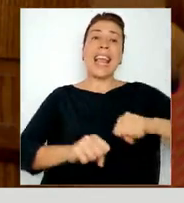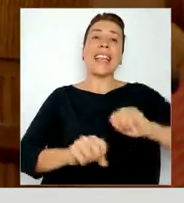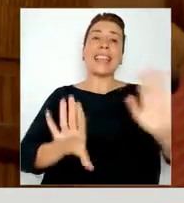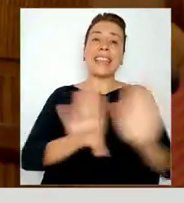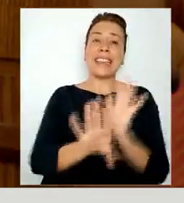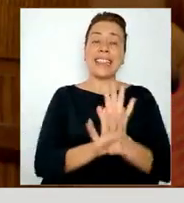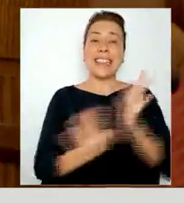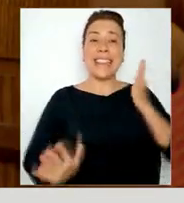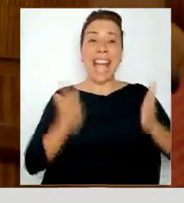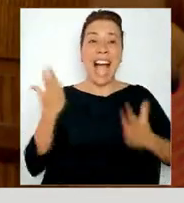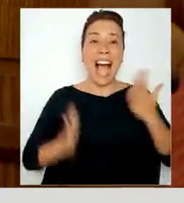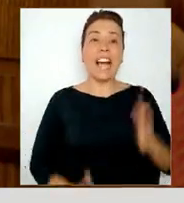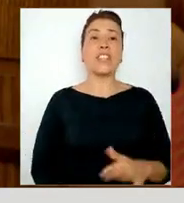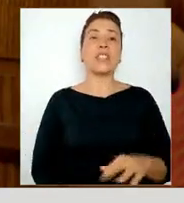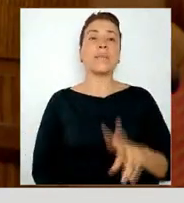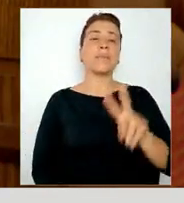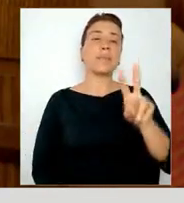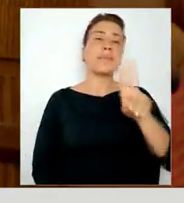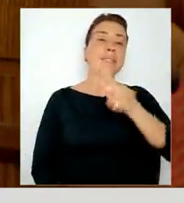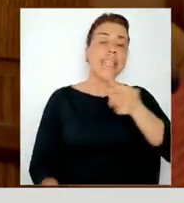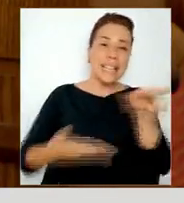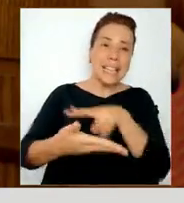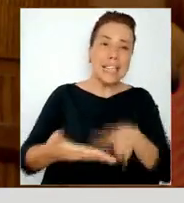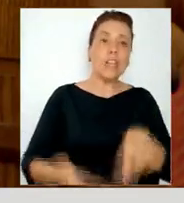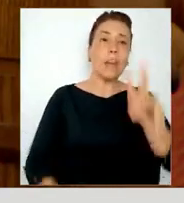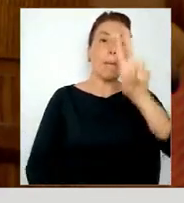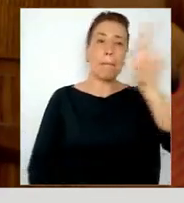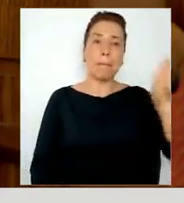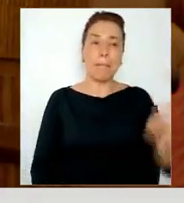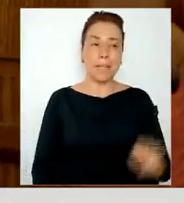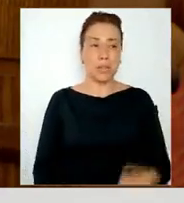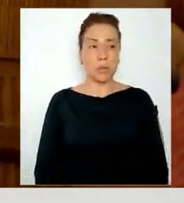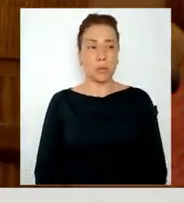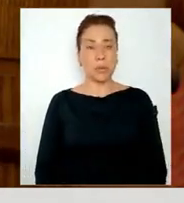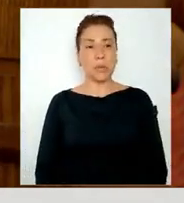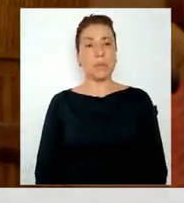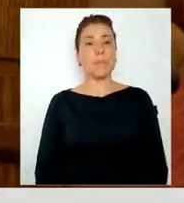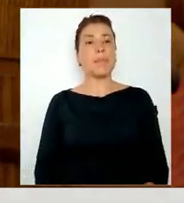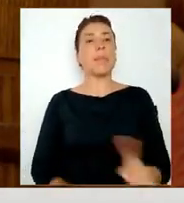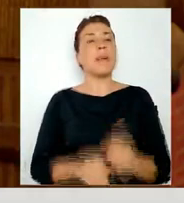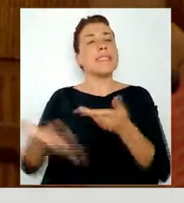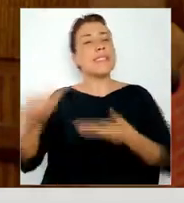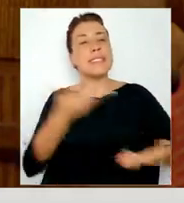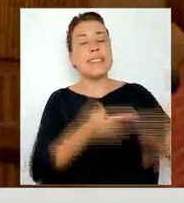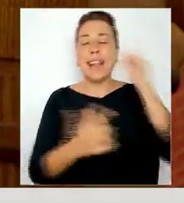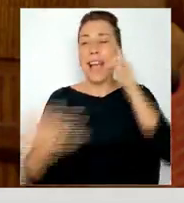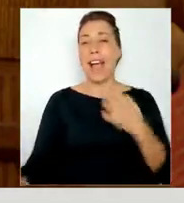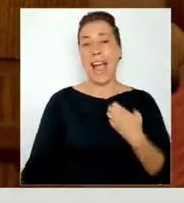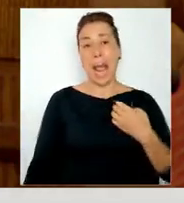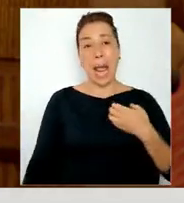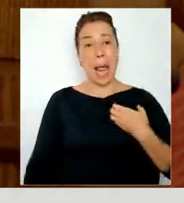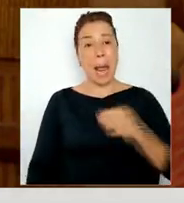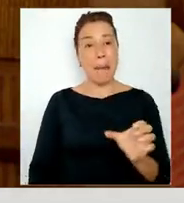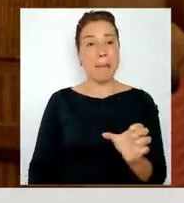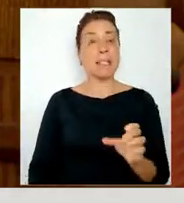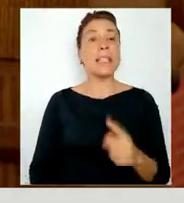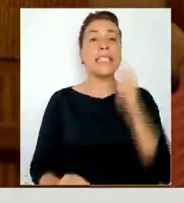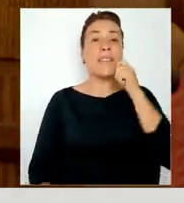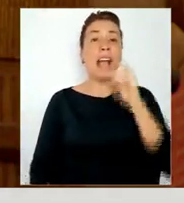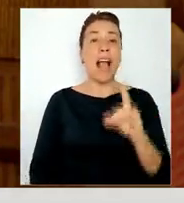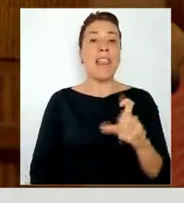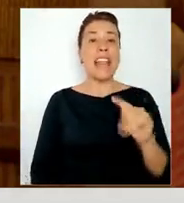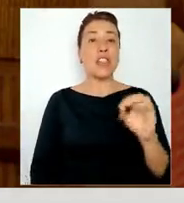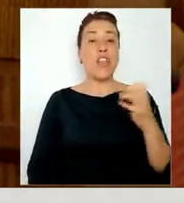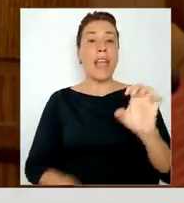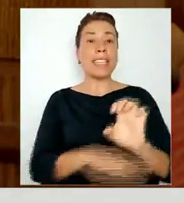pintura con esos tiempos la solidaridad y la empatía era un delito de estado la represión lo persiguió